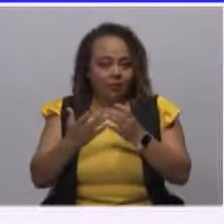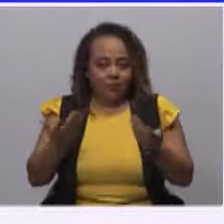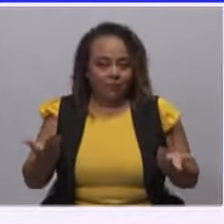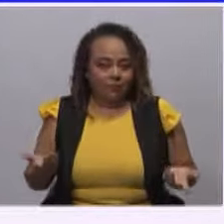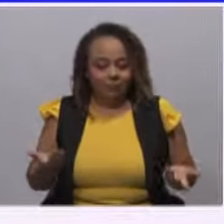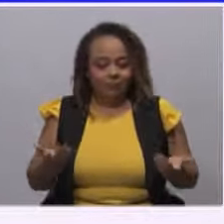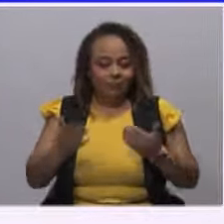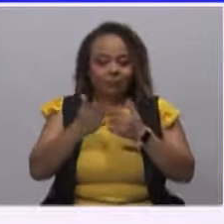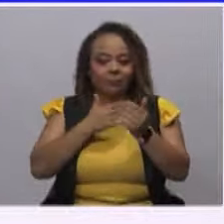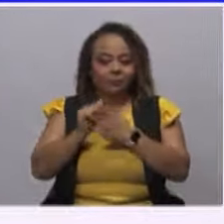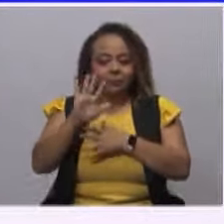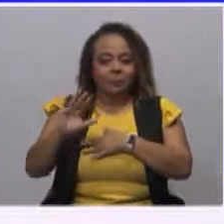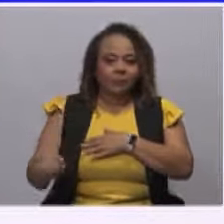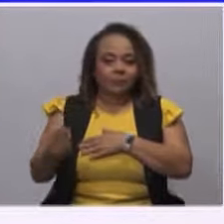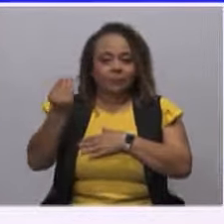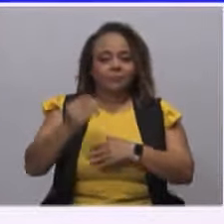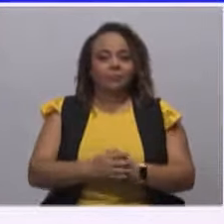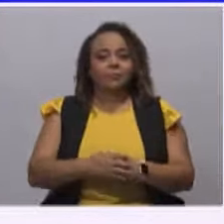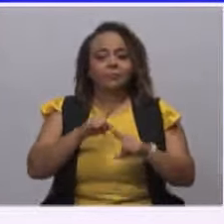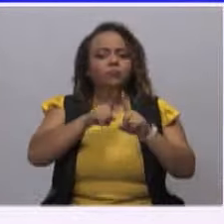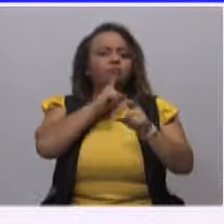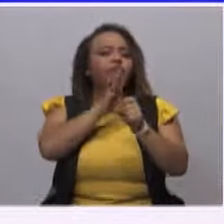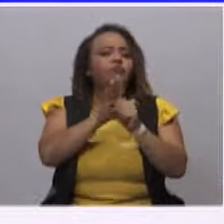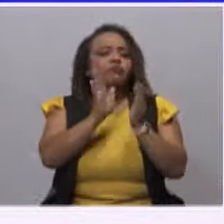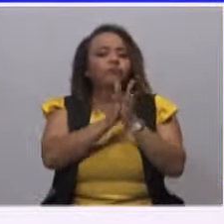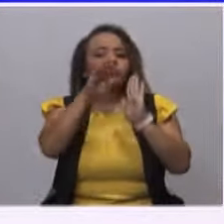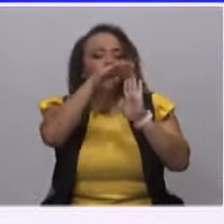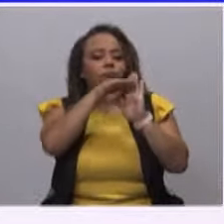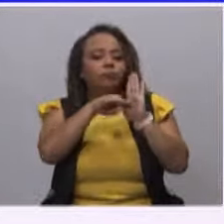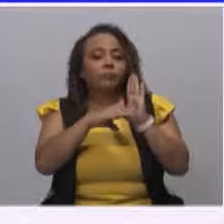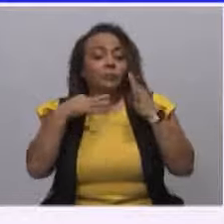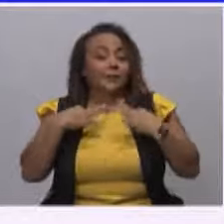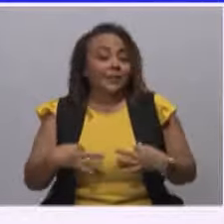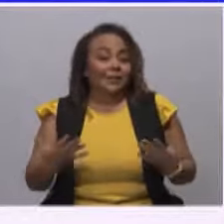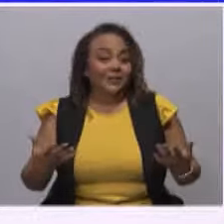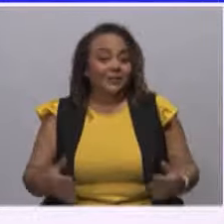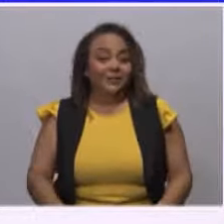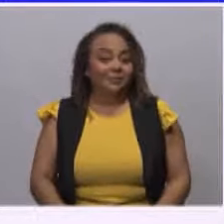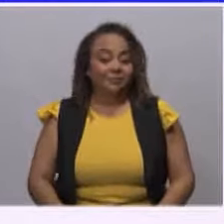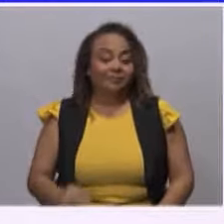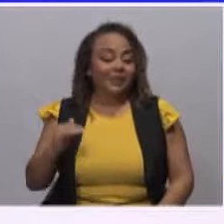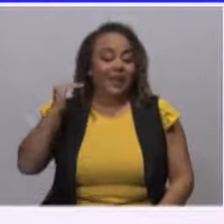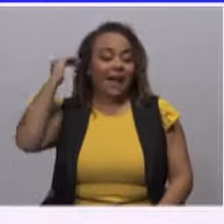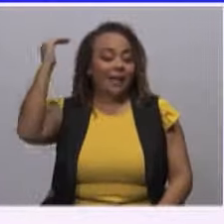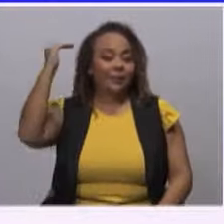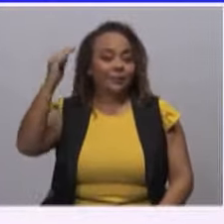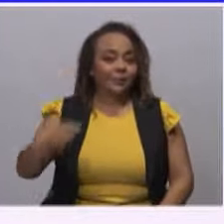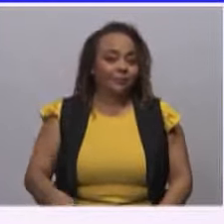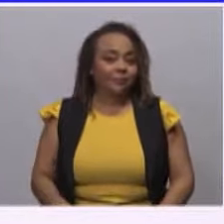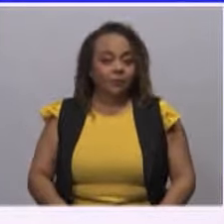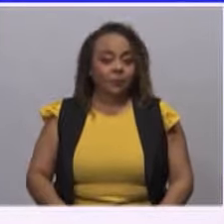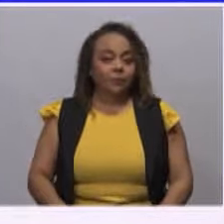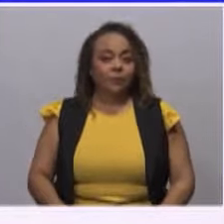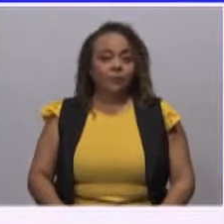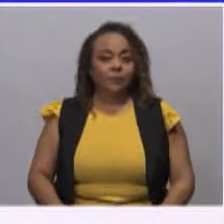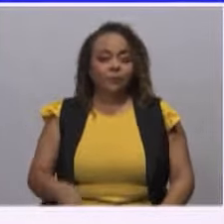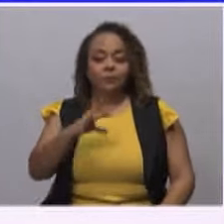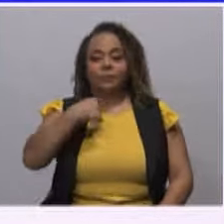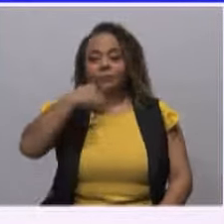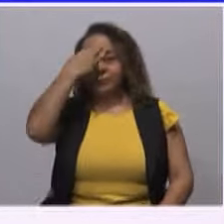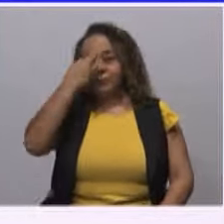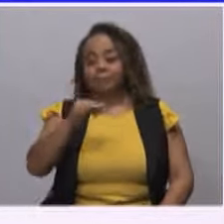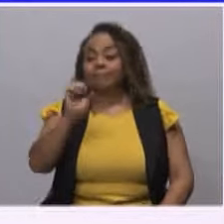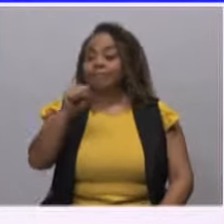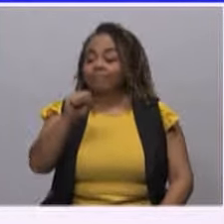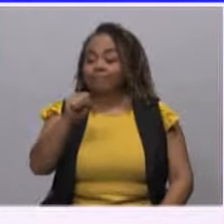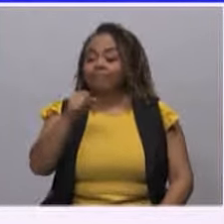de de su juventud pero que cumple con esos parámetros físicos esp es un jugador muy alto Muy espigado y yo creo que sí